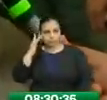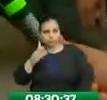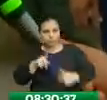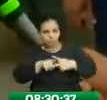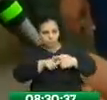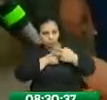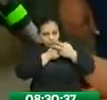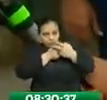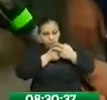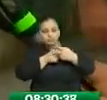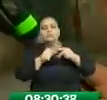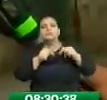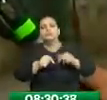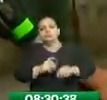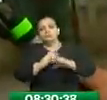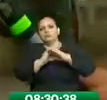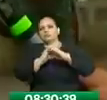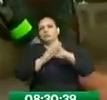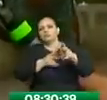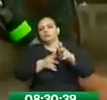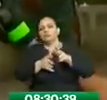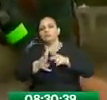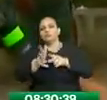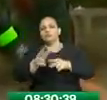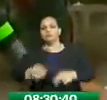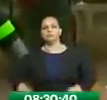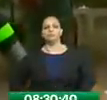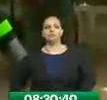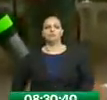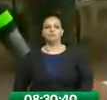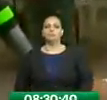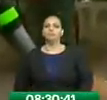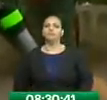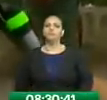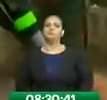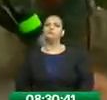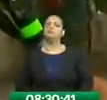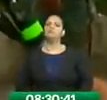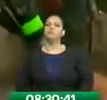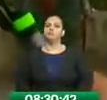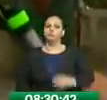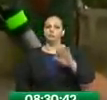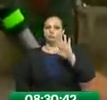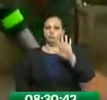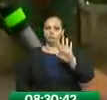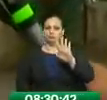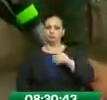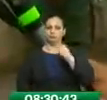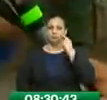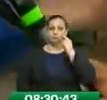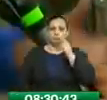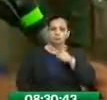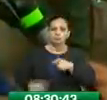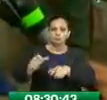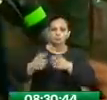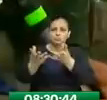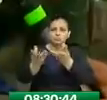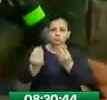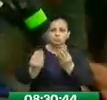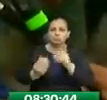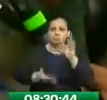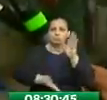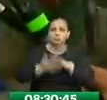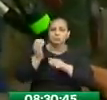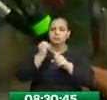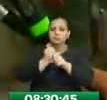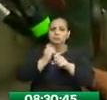que pase el semáforo, que pasemos al semáforo amarillo, pero esto no es que termine ahí. De acuerdo a las necesidades que se vayan presentando en la ciudad, vamos a